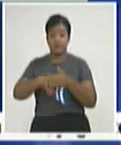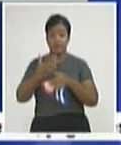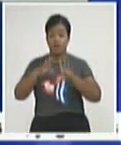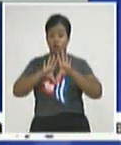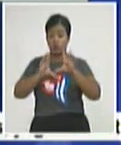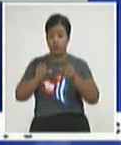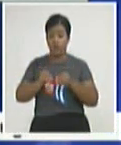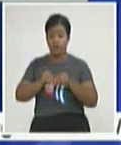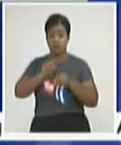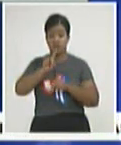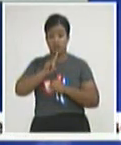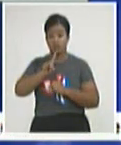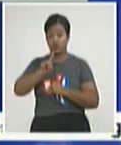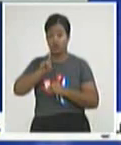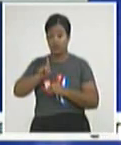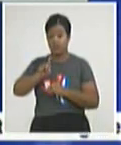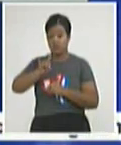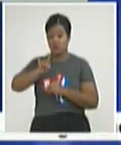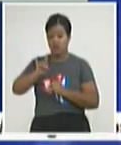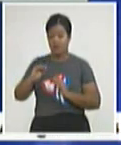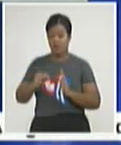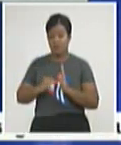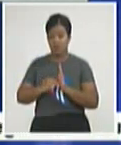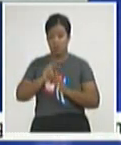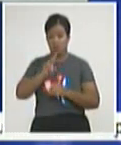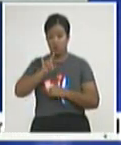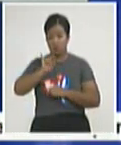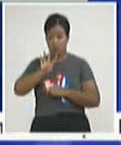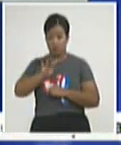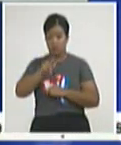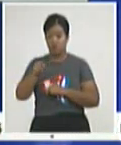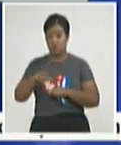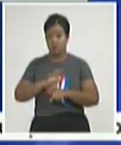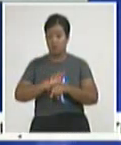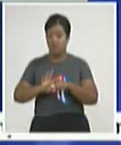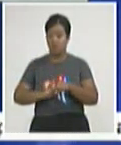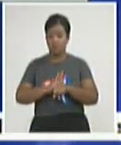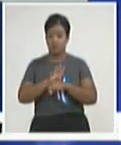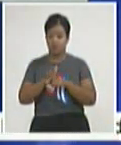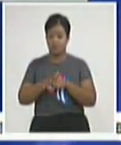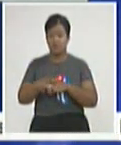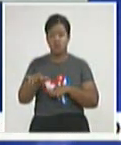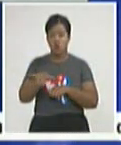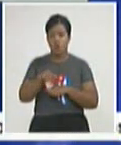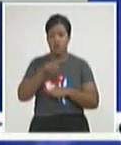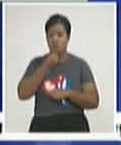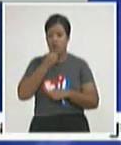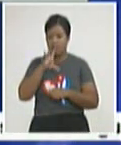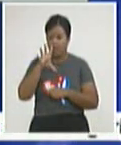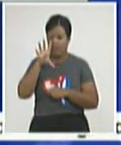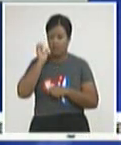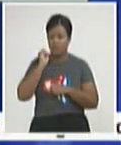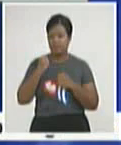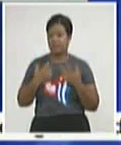119.294 pacientes con COVID-19. Y nos permite también identificar que el